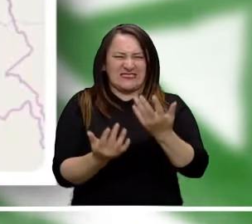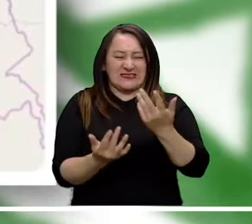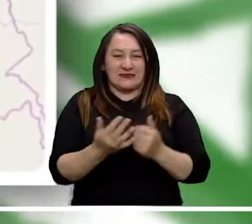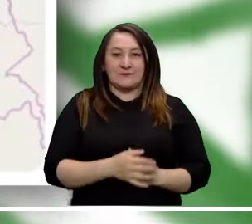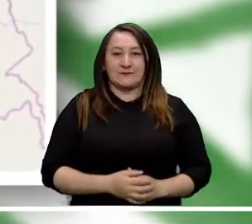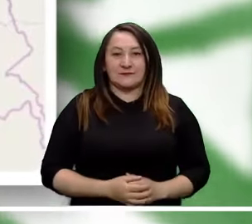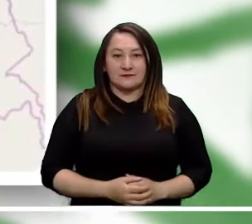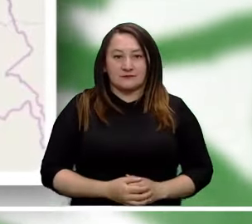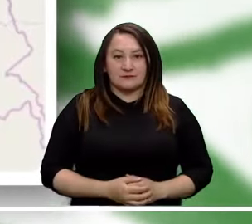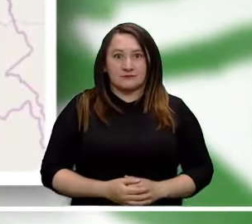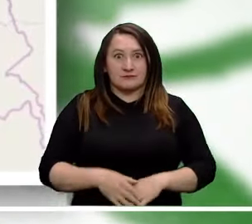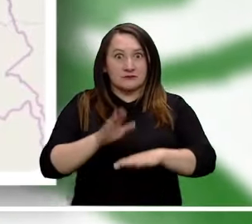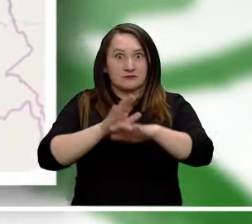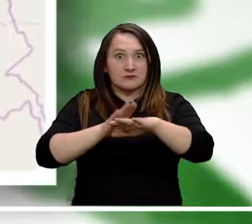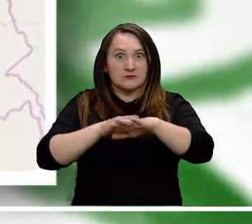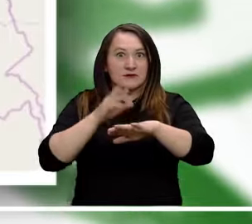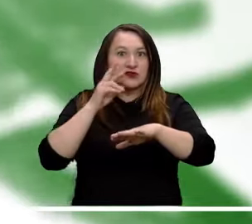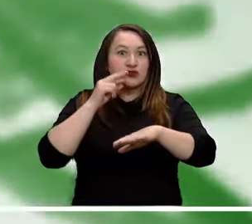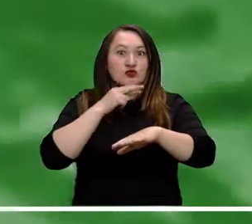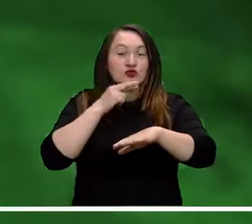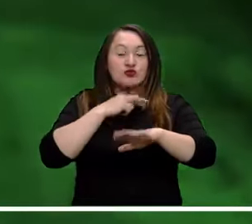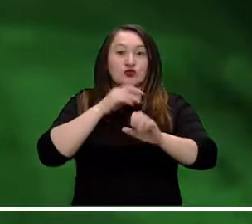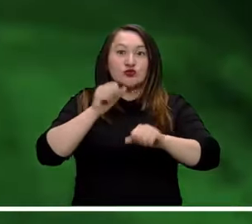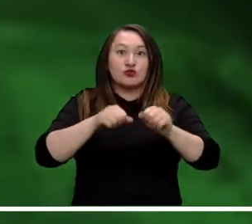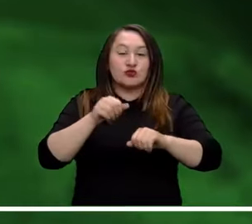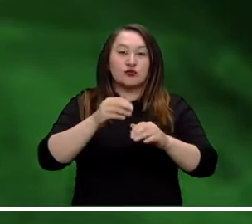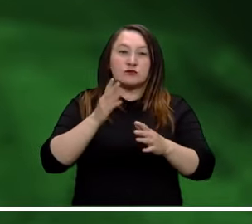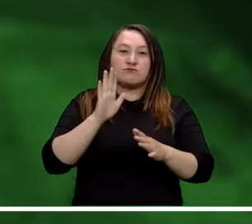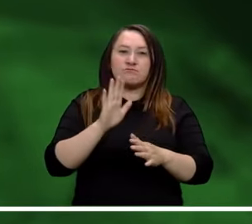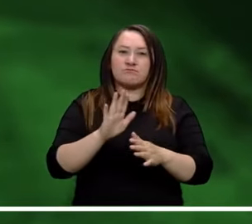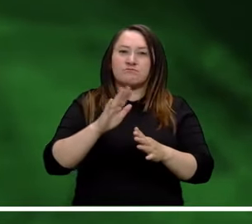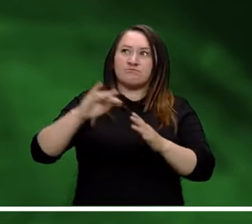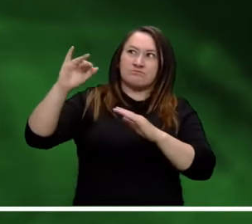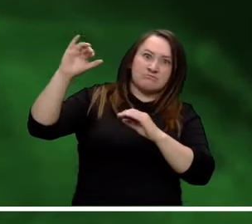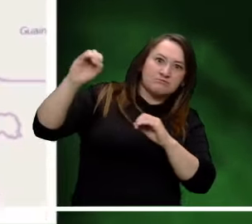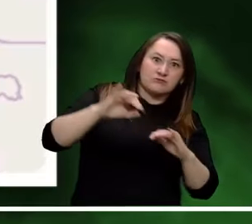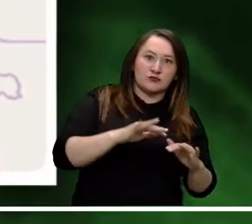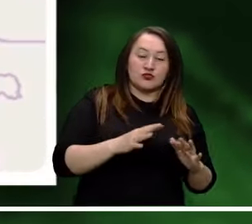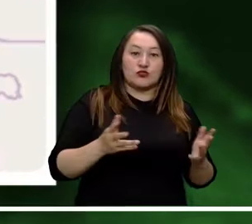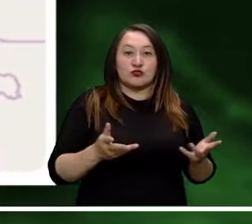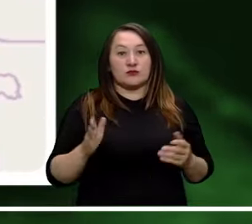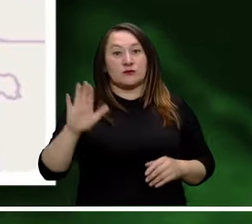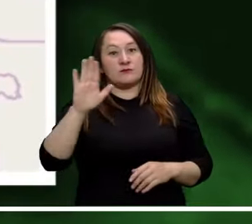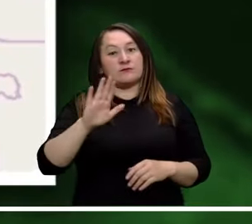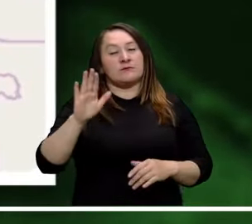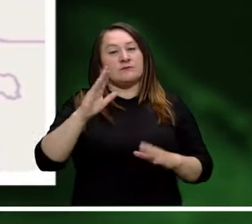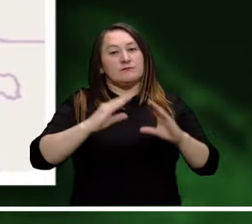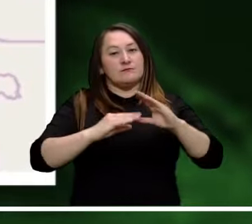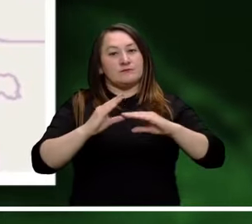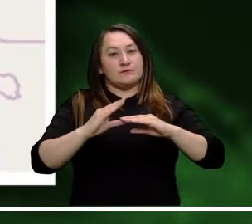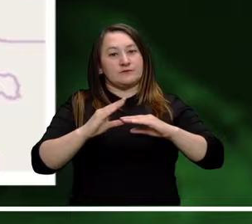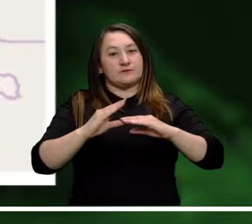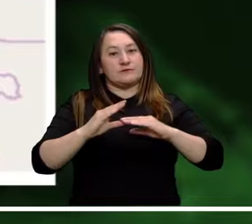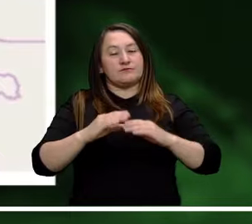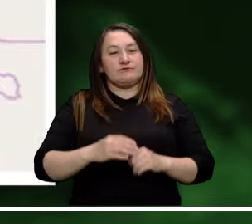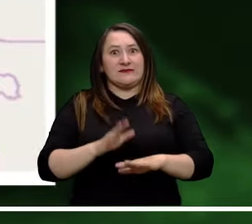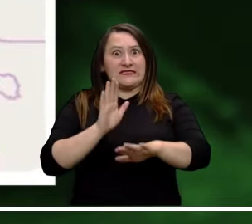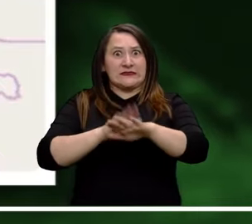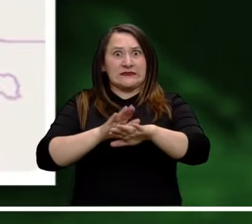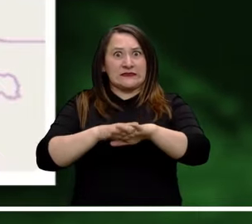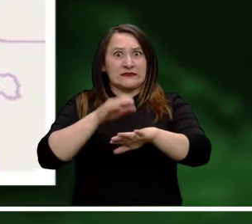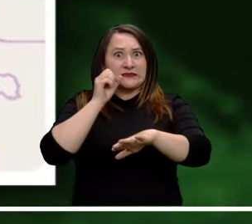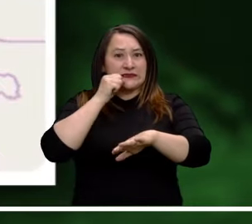alta probabilidad de incendios. Se emite alerta roja debido a la alta probabilidad de deslizamientos en